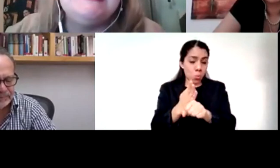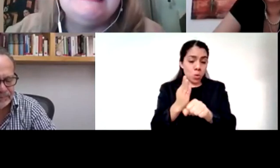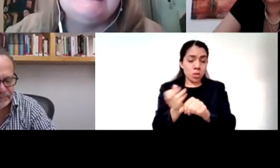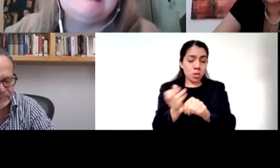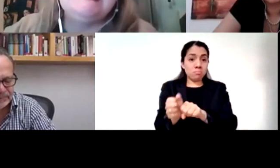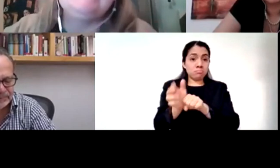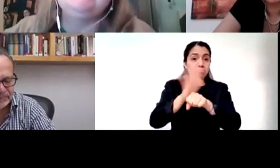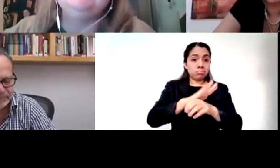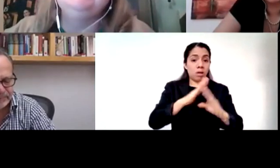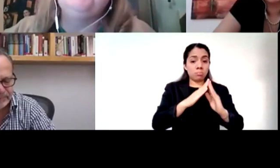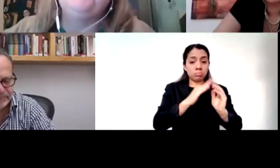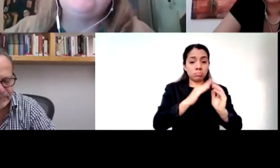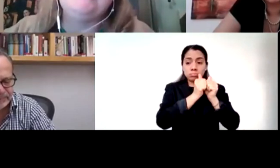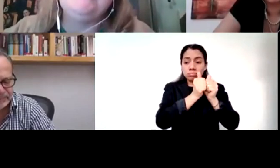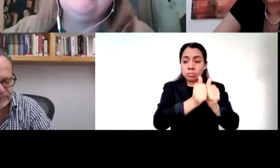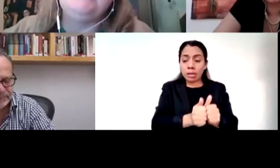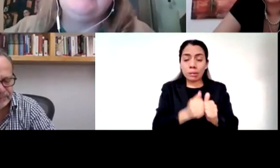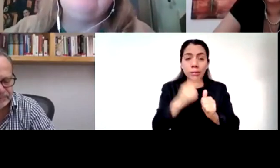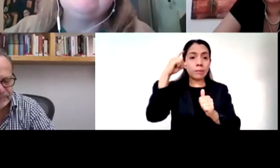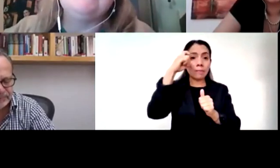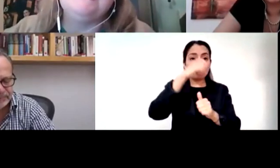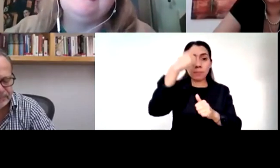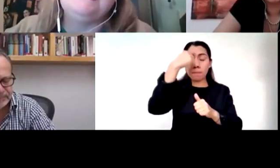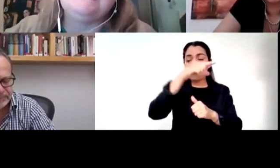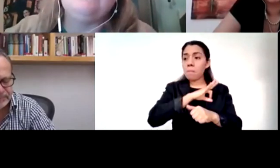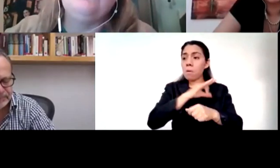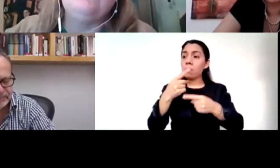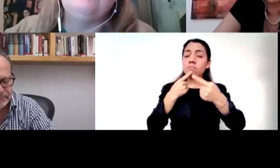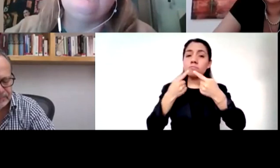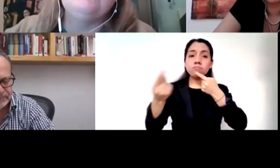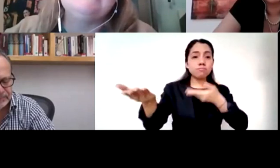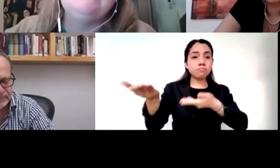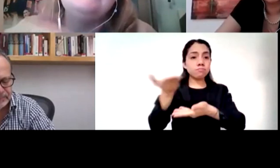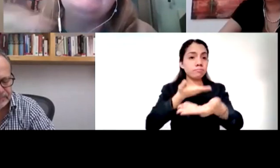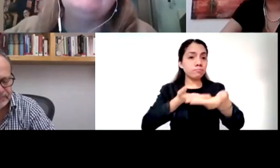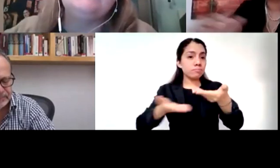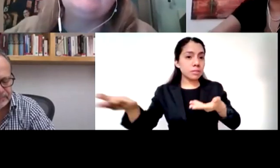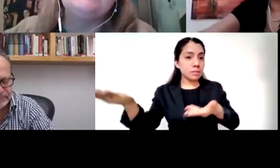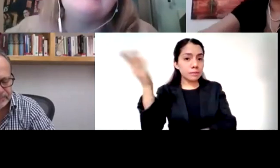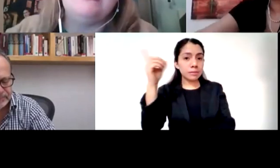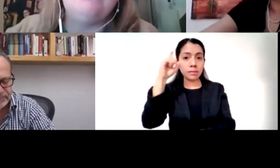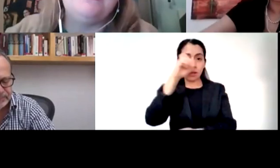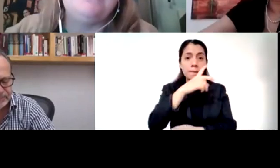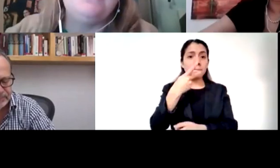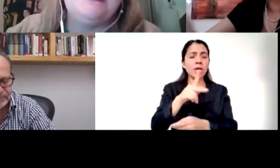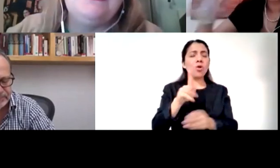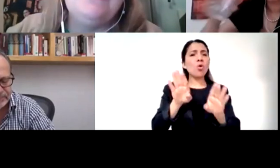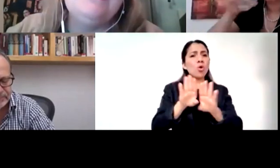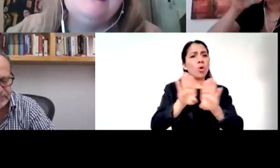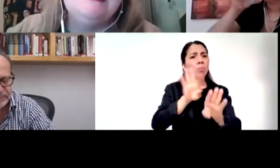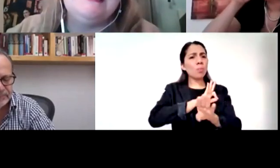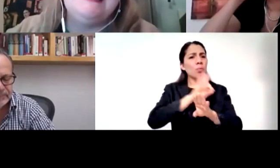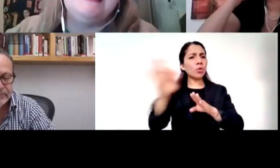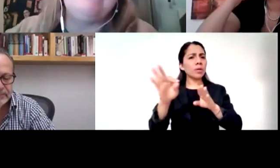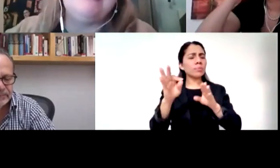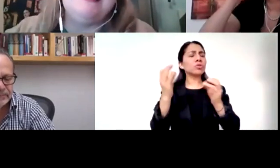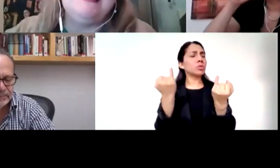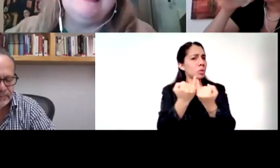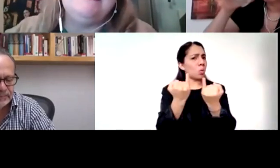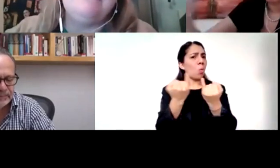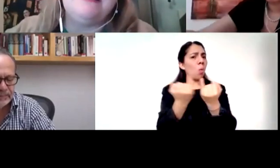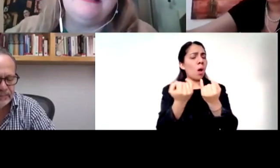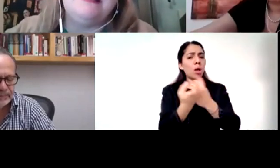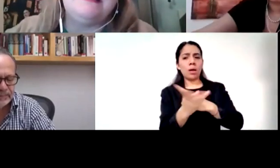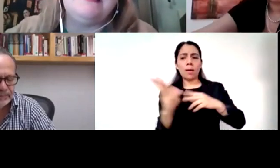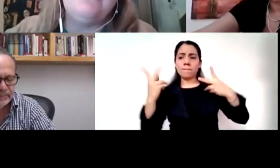sescanía etcétera poder plantear un tránsito social por el duelo y a la vez